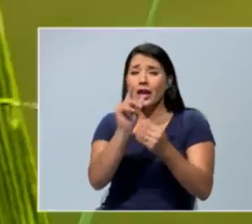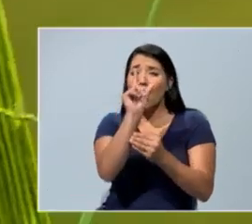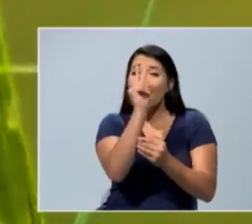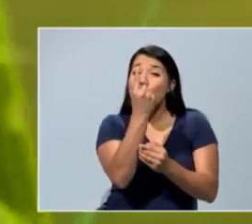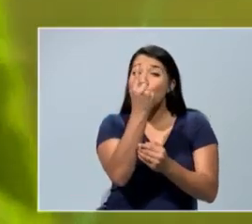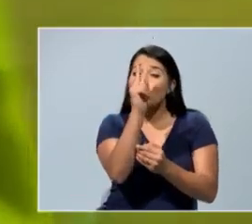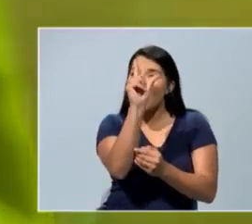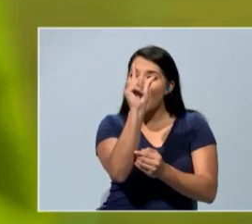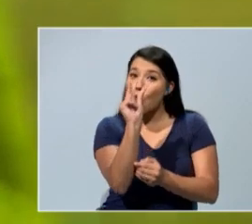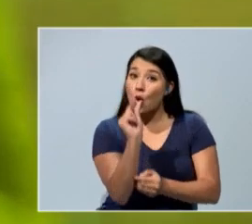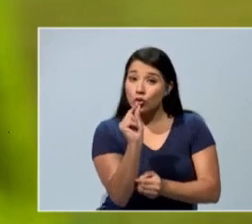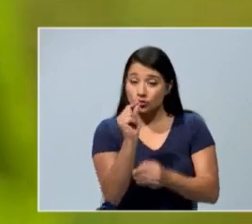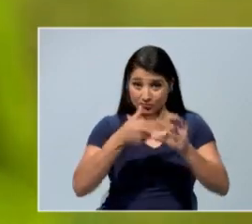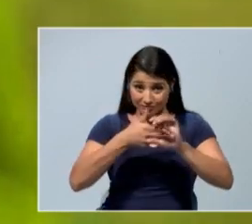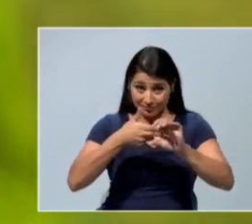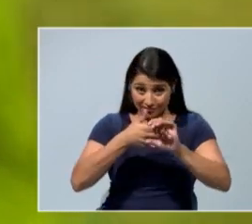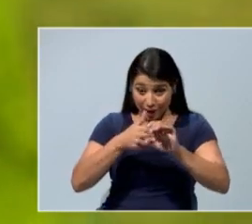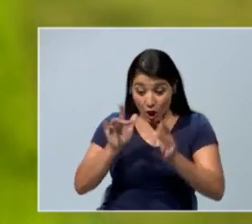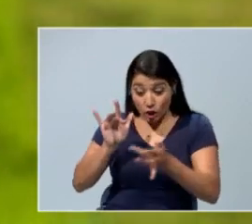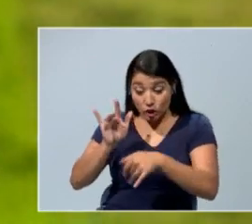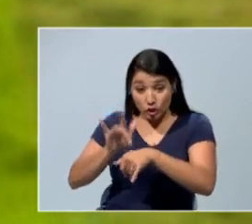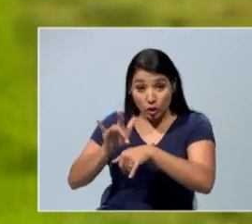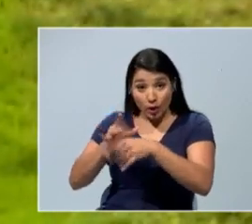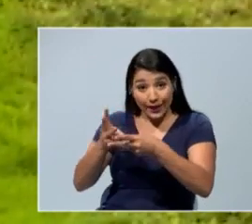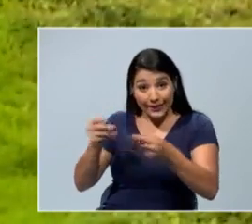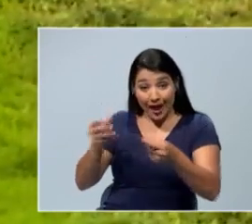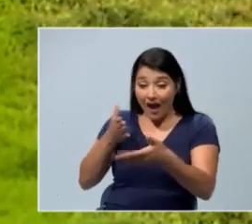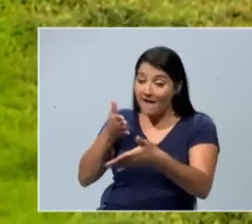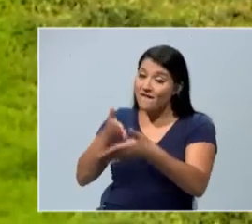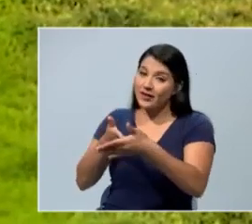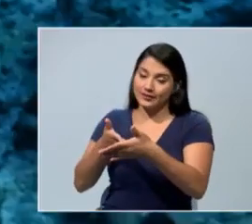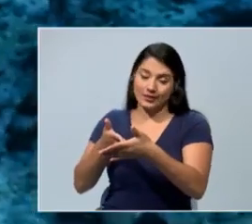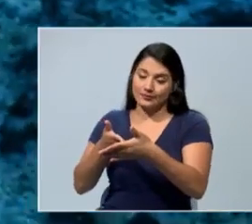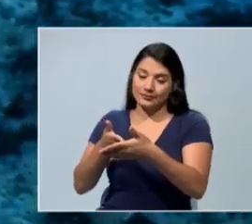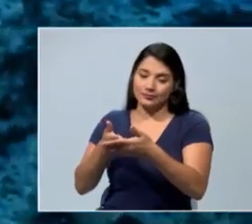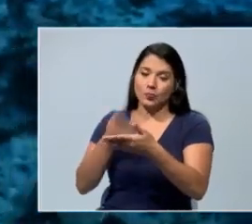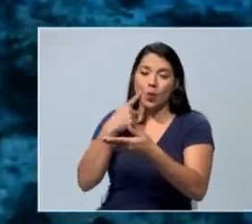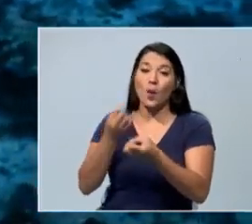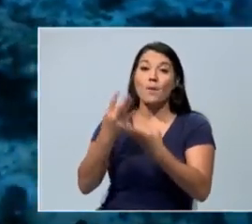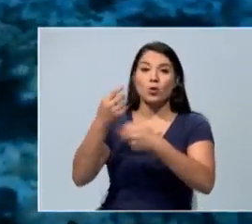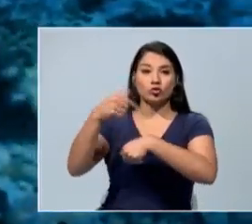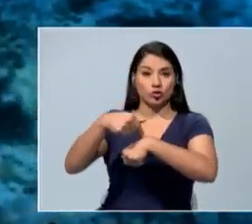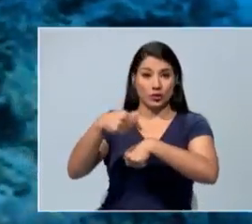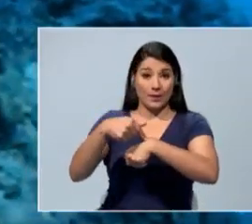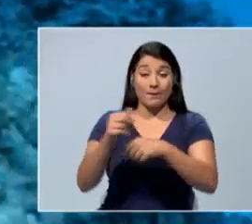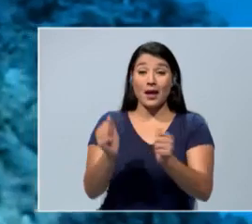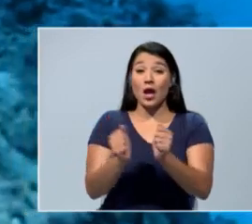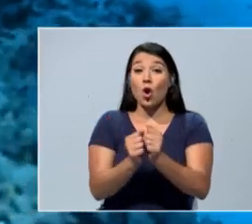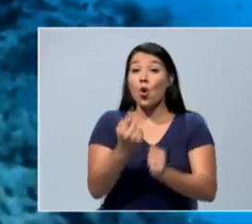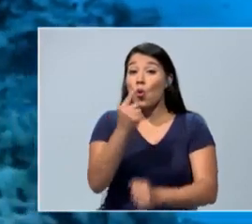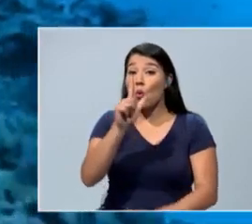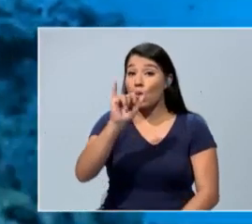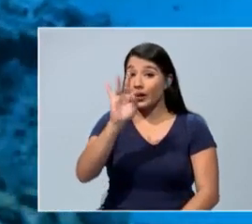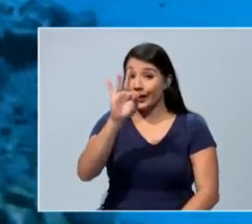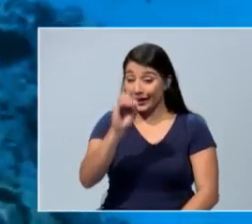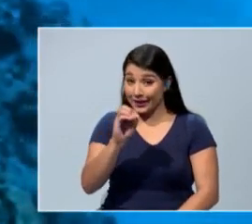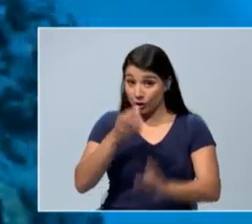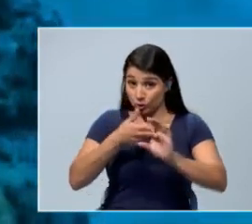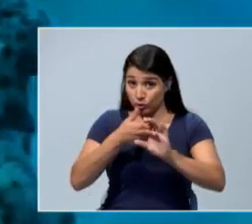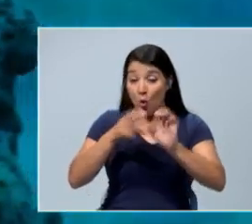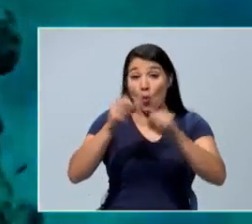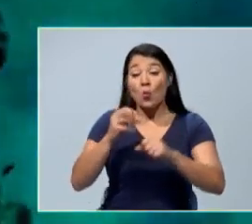el ambiente. Alan Astorga, geólogo y especialista en recurso hídrico, asegura que con un litro de combustible se logran contaminar